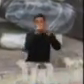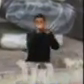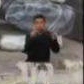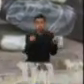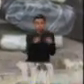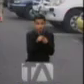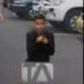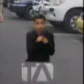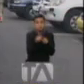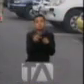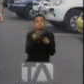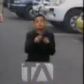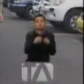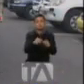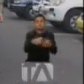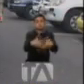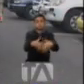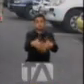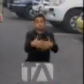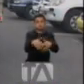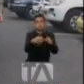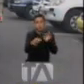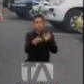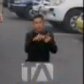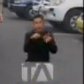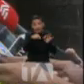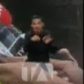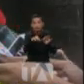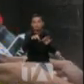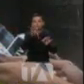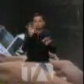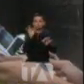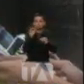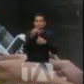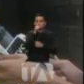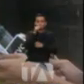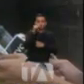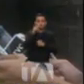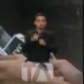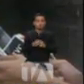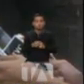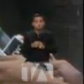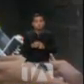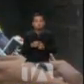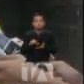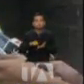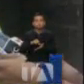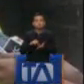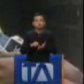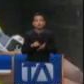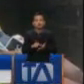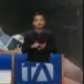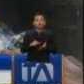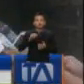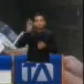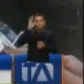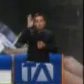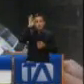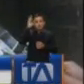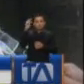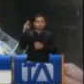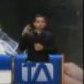y el cajón. El conductor del vehículo fue detenido. El vehículo venía de la ciudad de Tulcán.